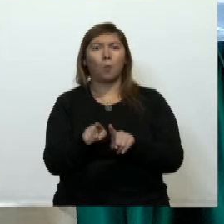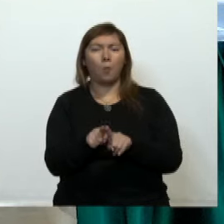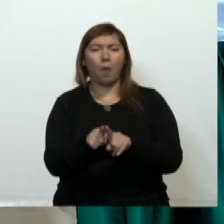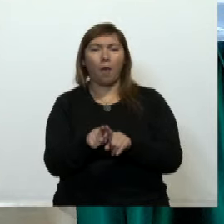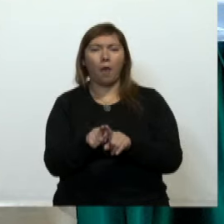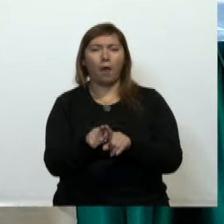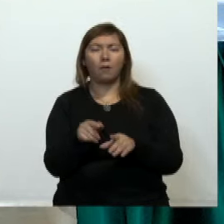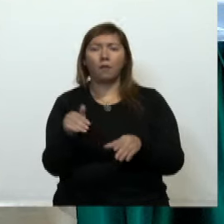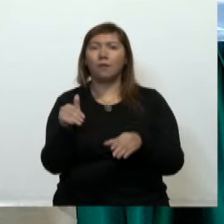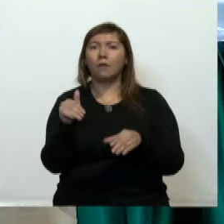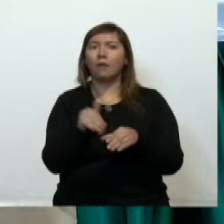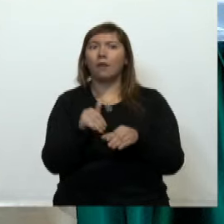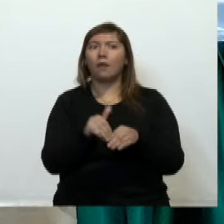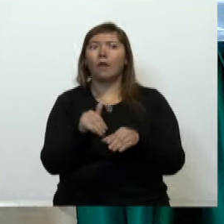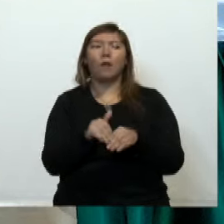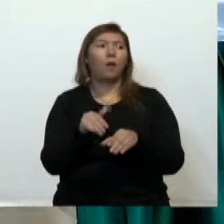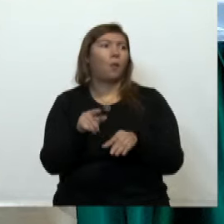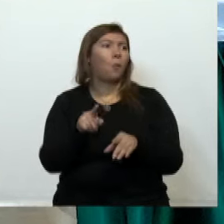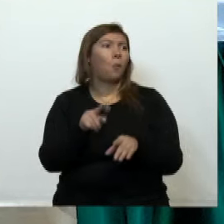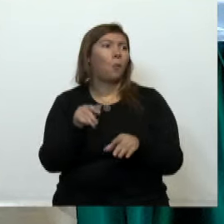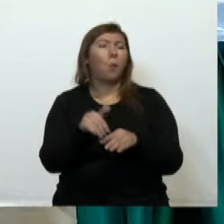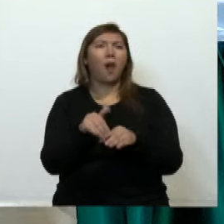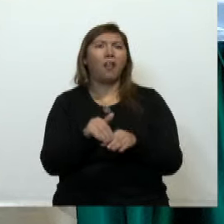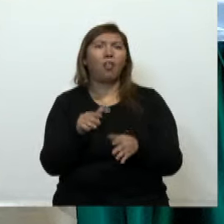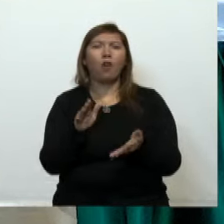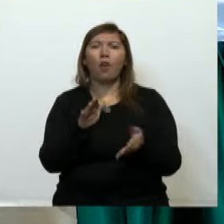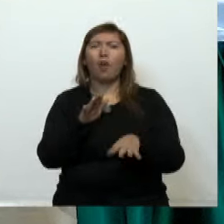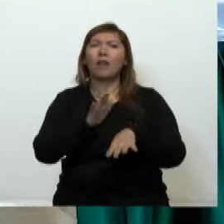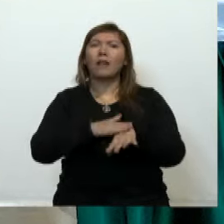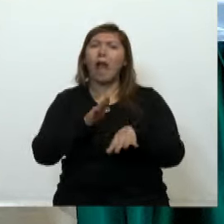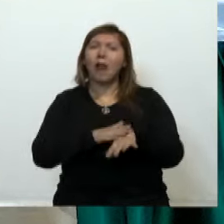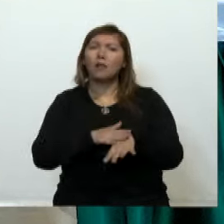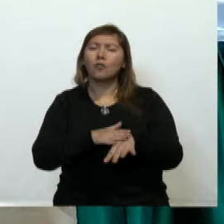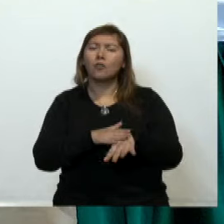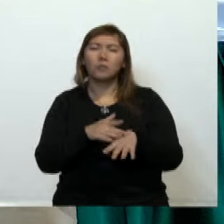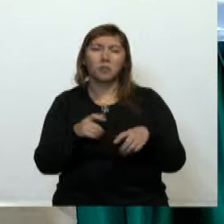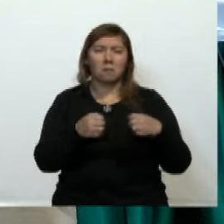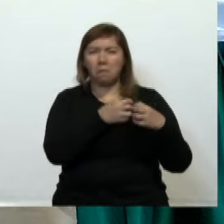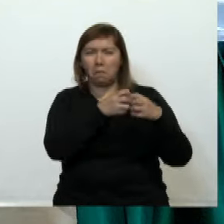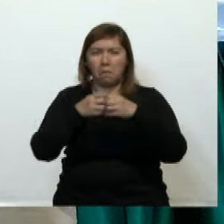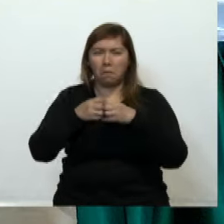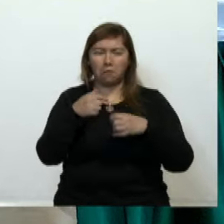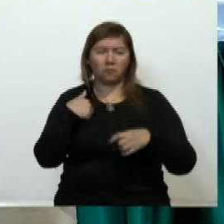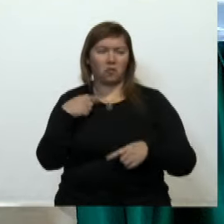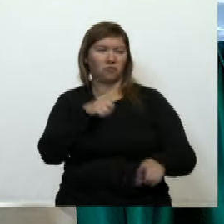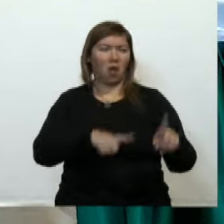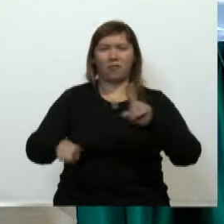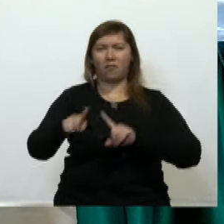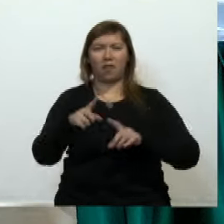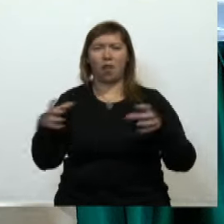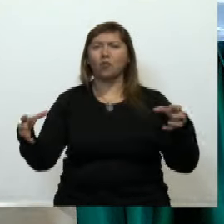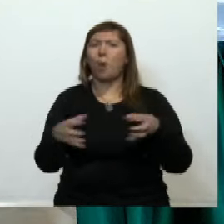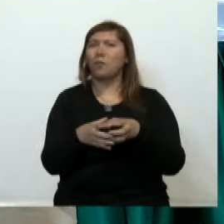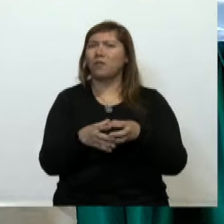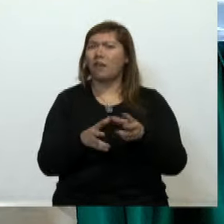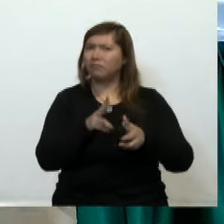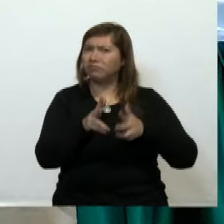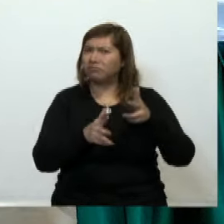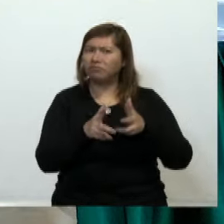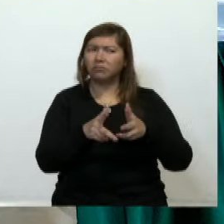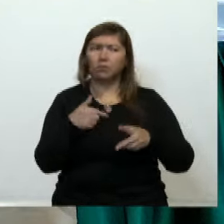cargos, y entonces nos andamos peleando en las comunidades por ser el coordinador, por ser el que dirige